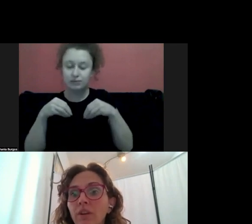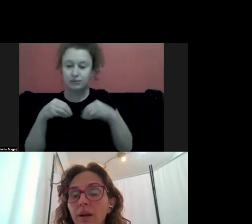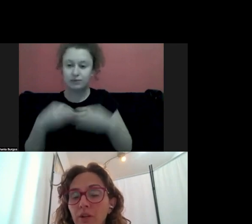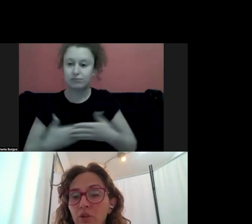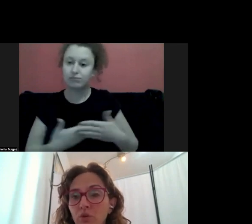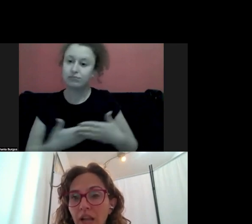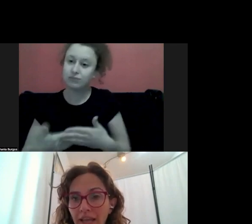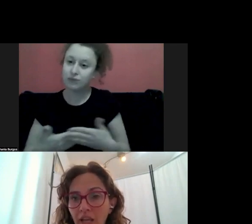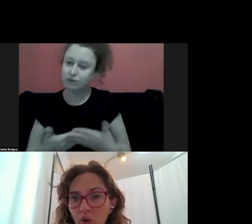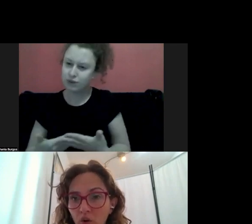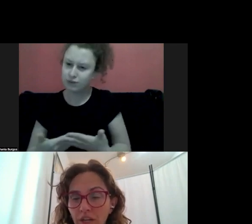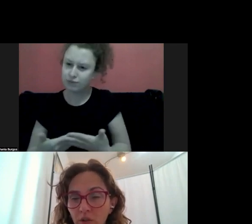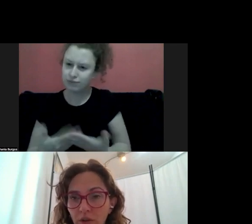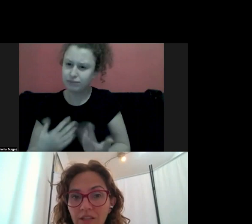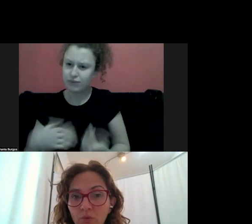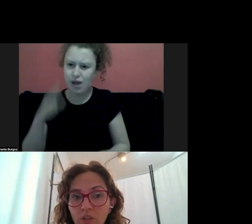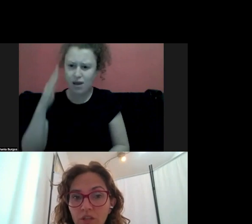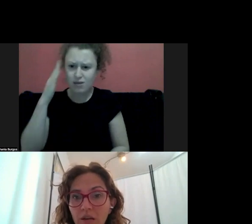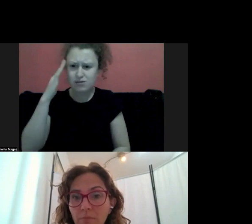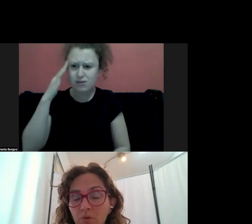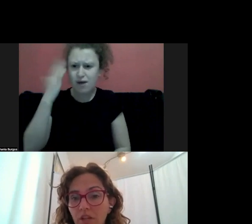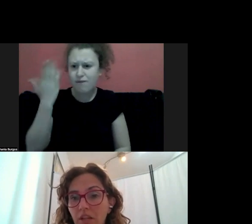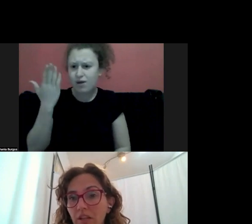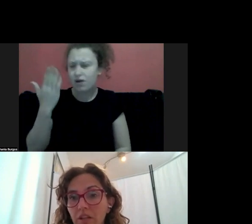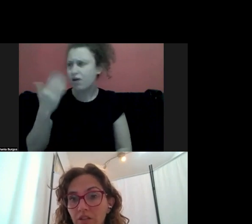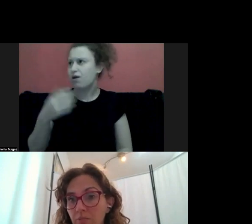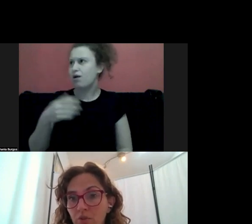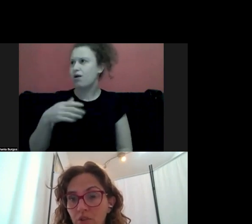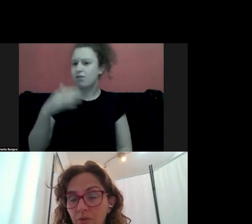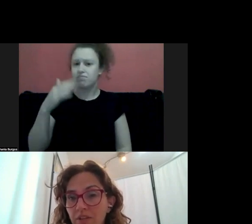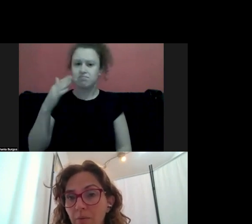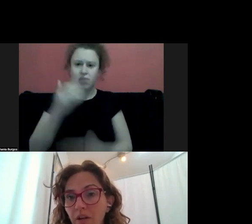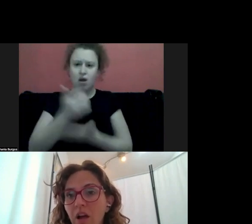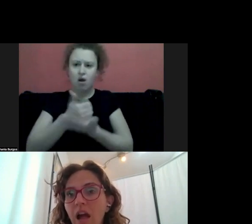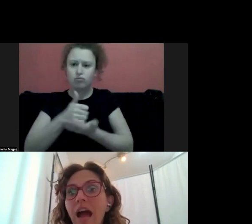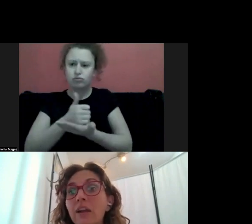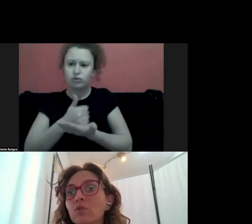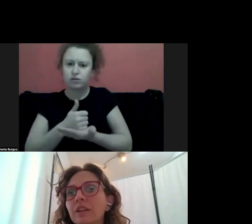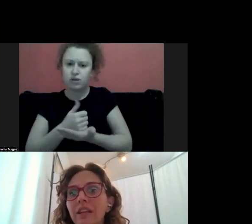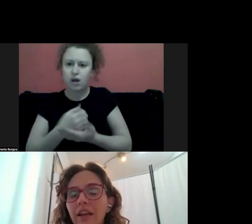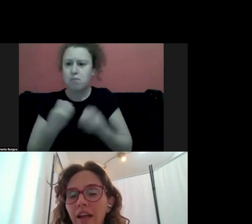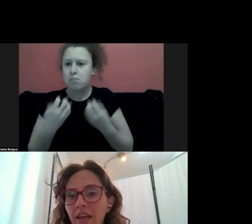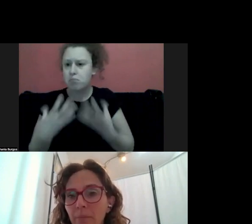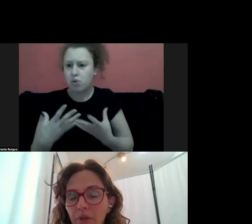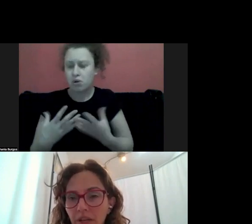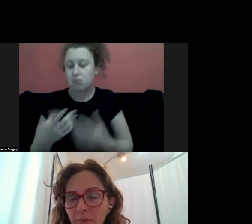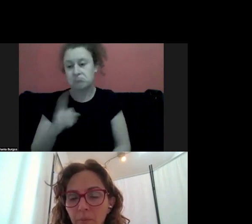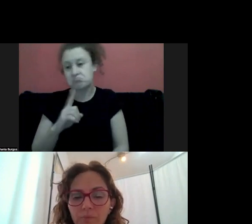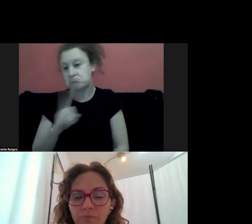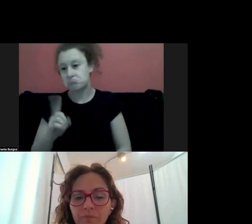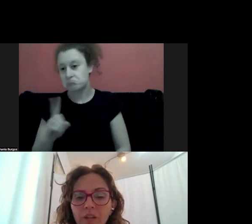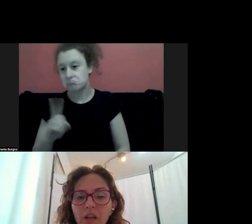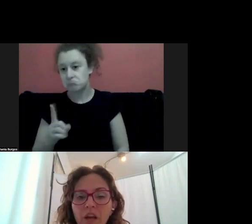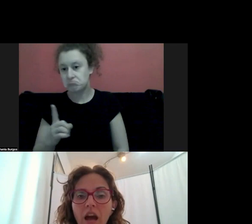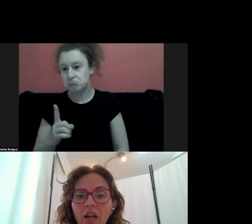qué una persona en concreto es autista, porque es imposible saberlo, a no ser que haya, por